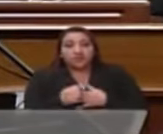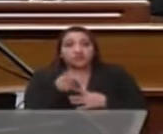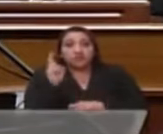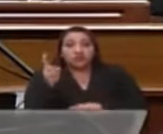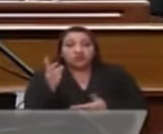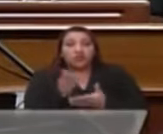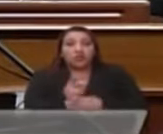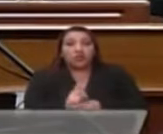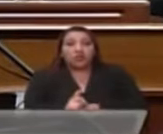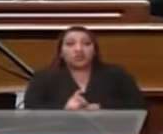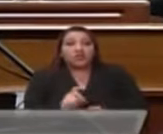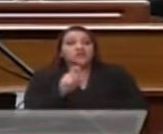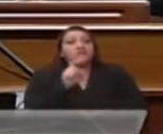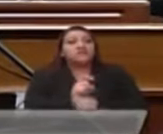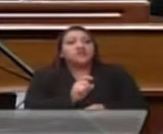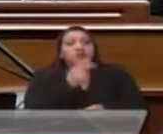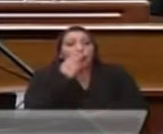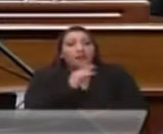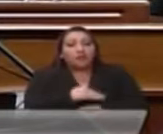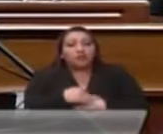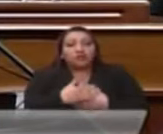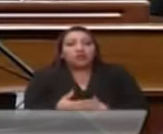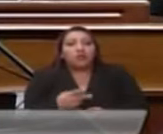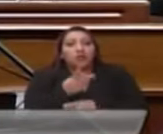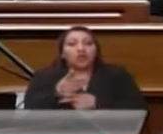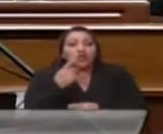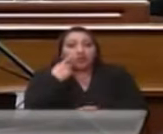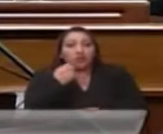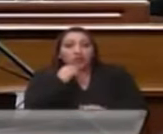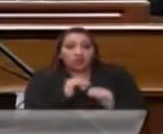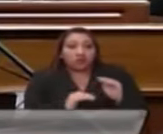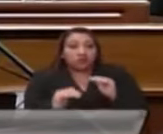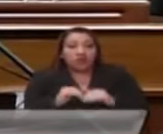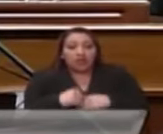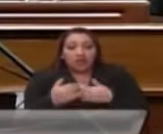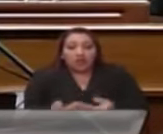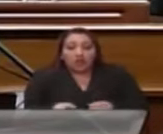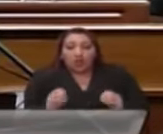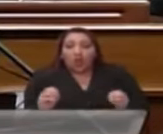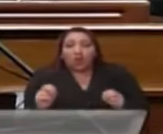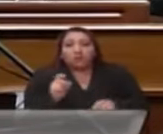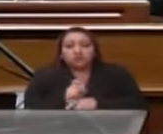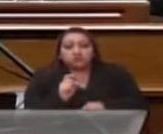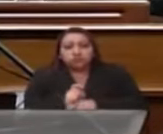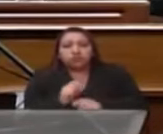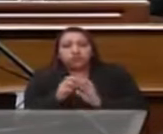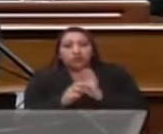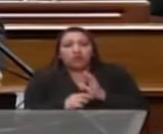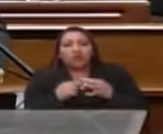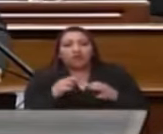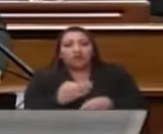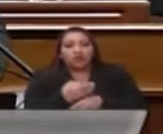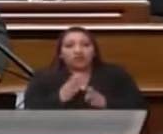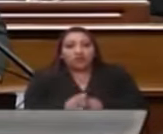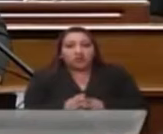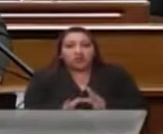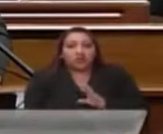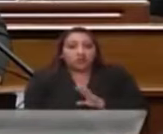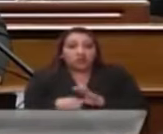docentes de educación sexual integral sobre violencia de género, embarazo adolescente, programas de formación,